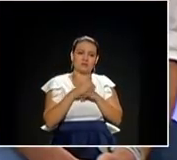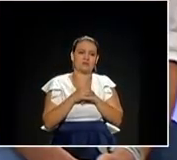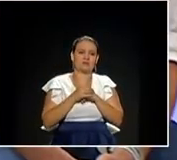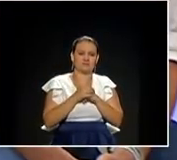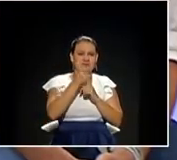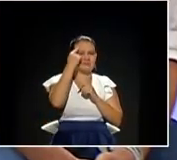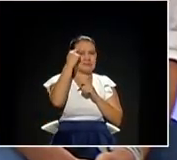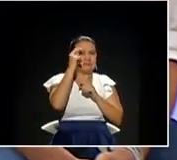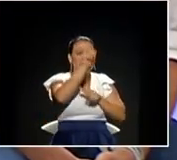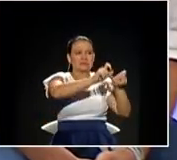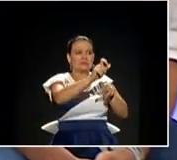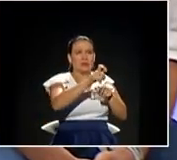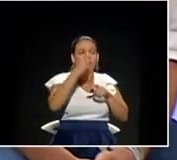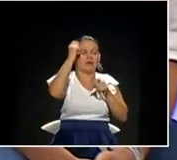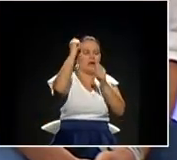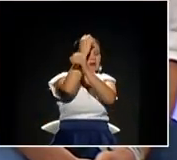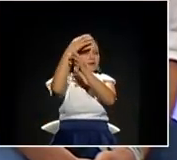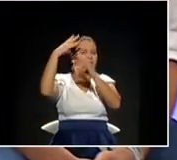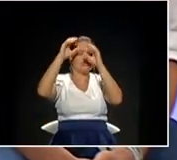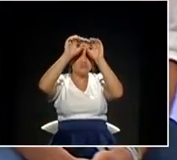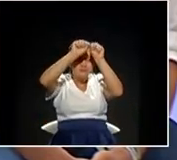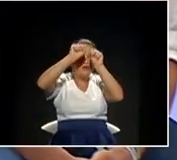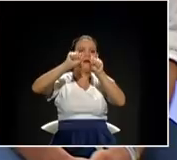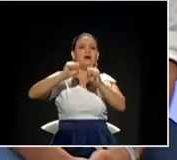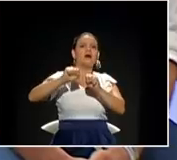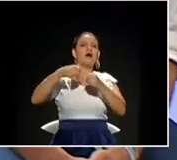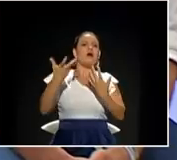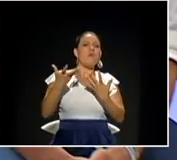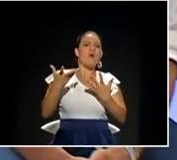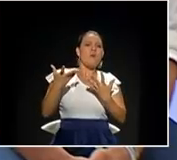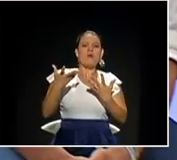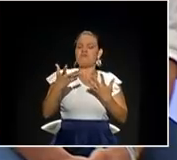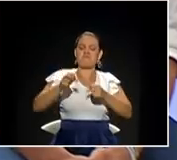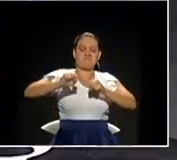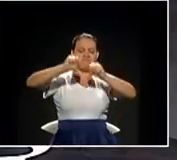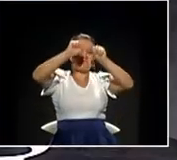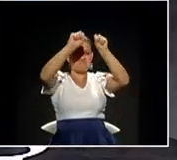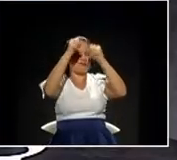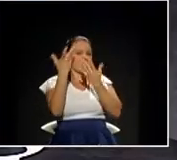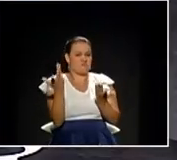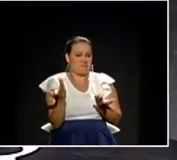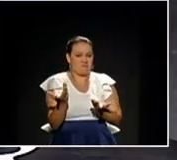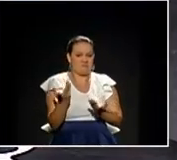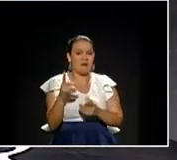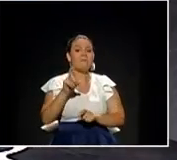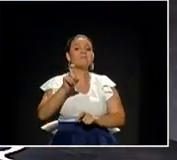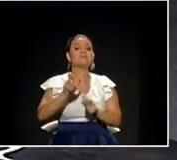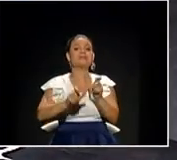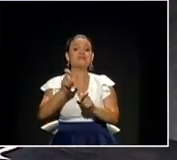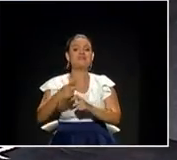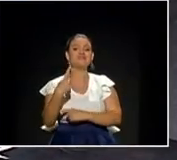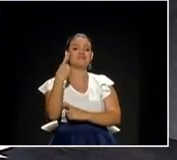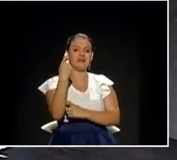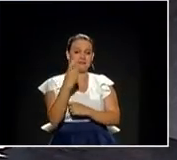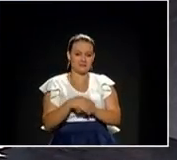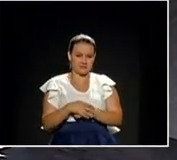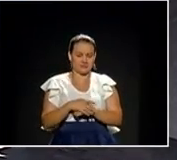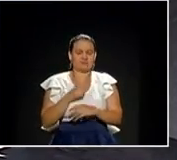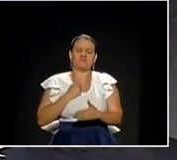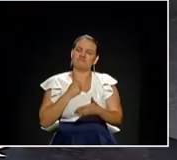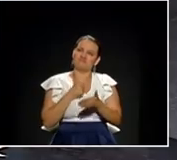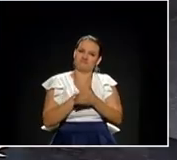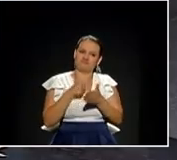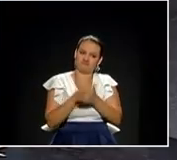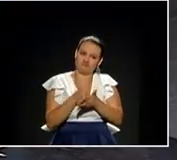mencionado como realmente es cuando terminen las dos etapas y se puedan conectar eso va a ser maravilloso pero insisto por